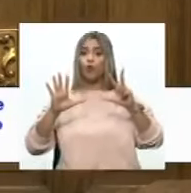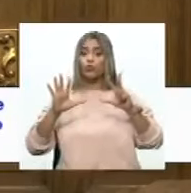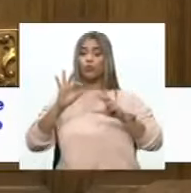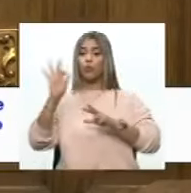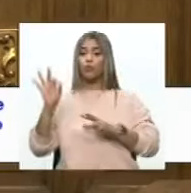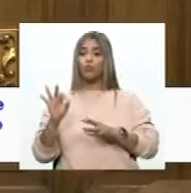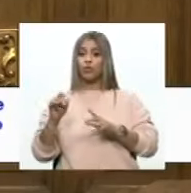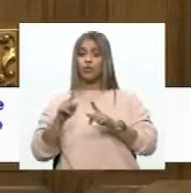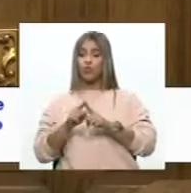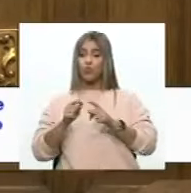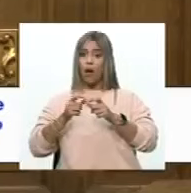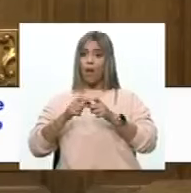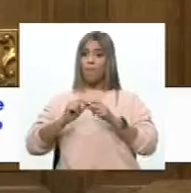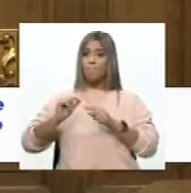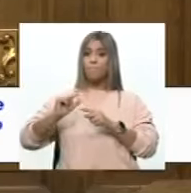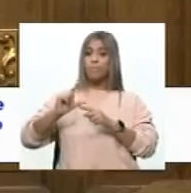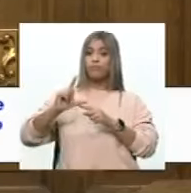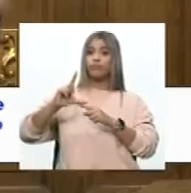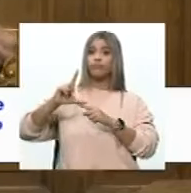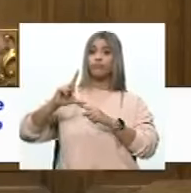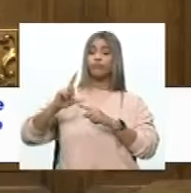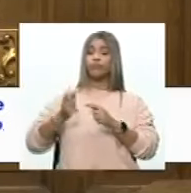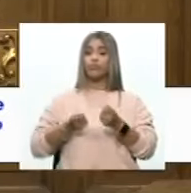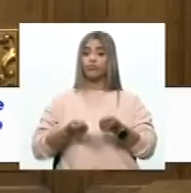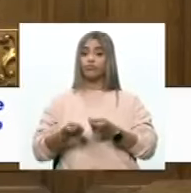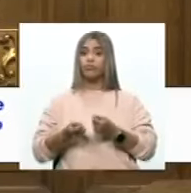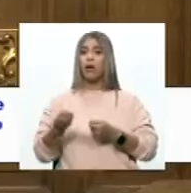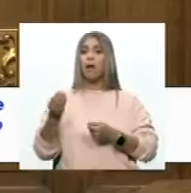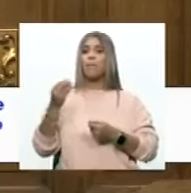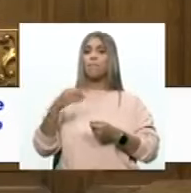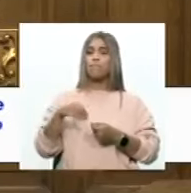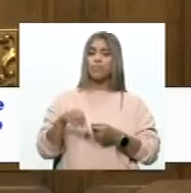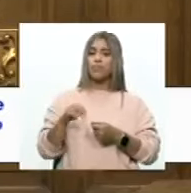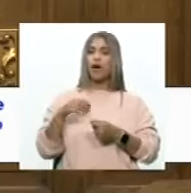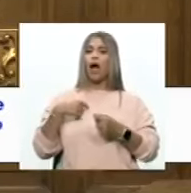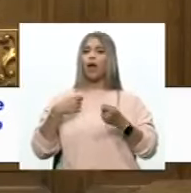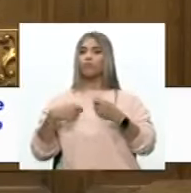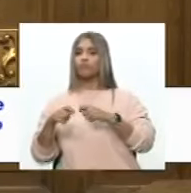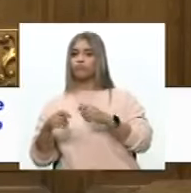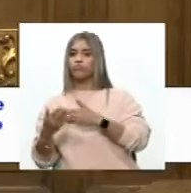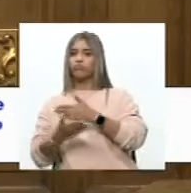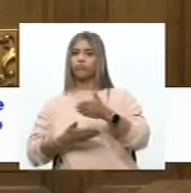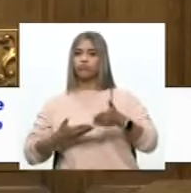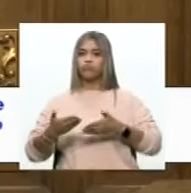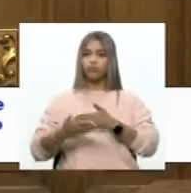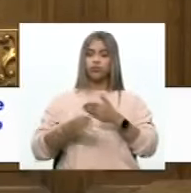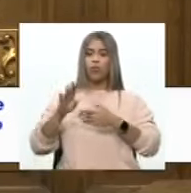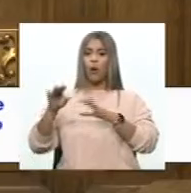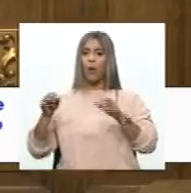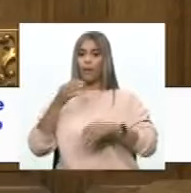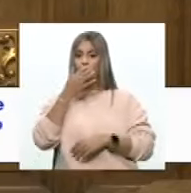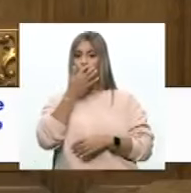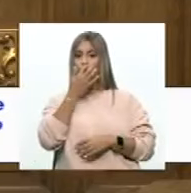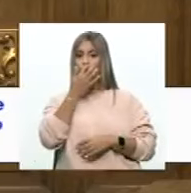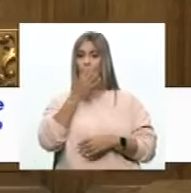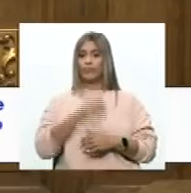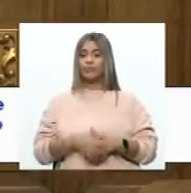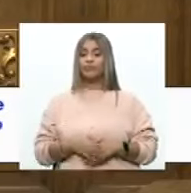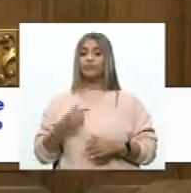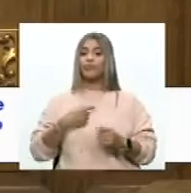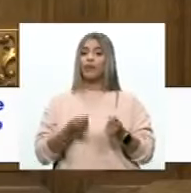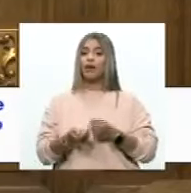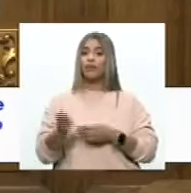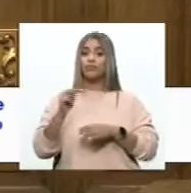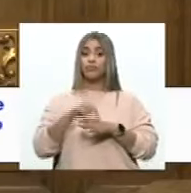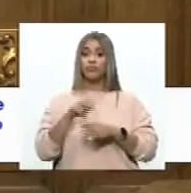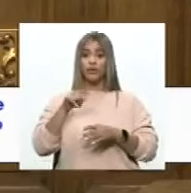una expansión de la fuerza productiva, mayor cantidad de bienes, de servicios, de mercancía que circulan en la economía nacional